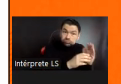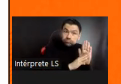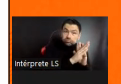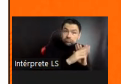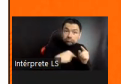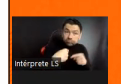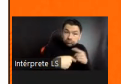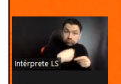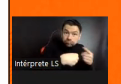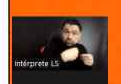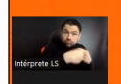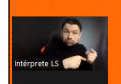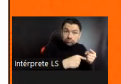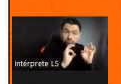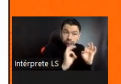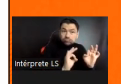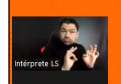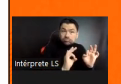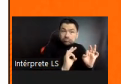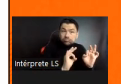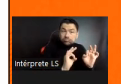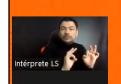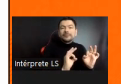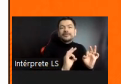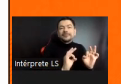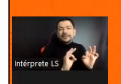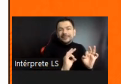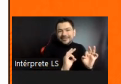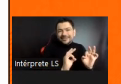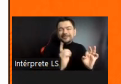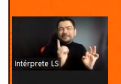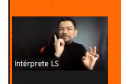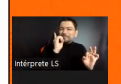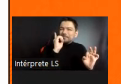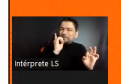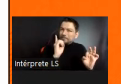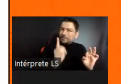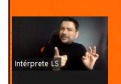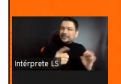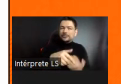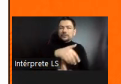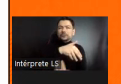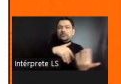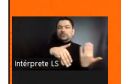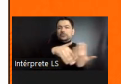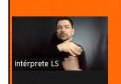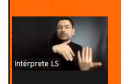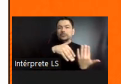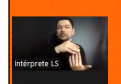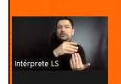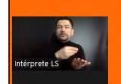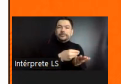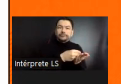extraordinarias, esto tendría que ser socialmente asequible y socialmente aceptable.